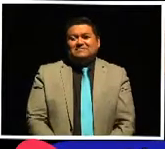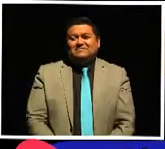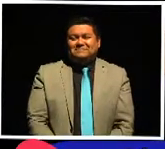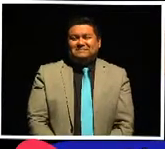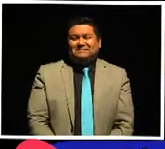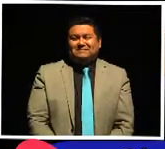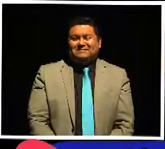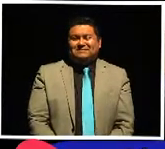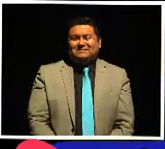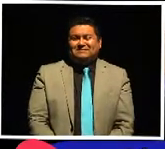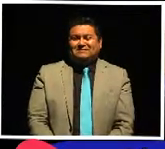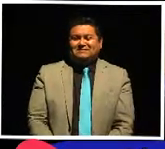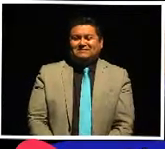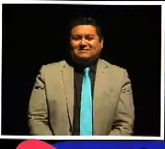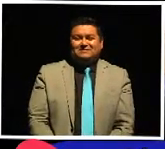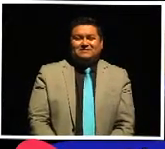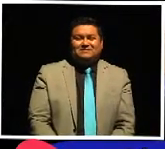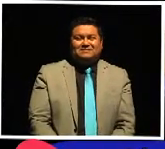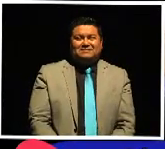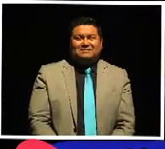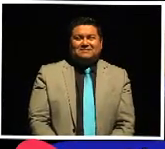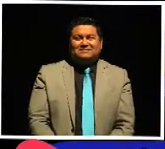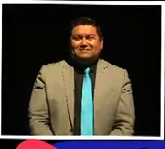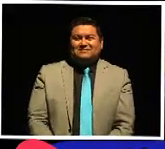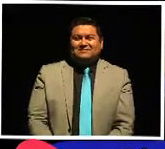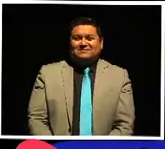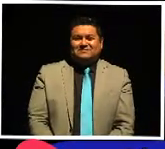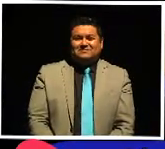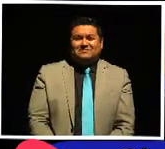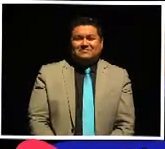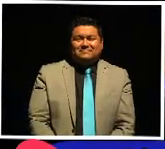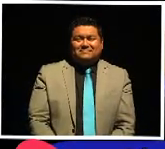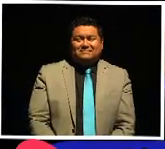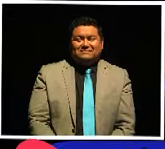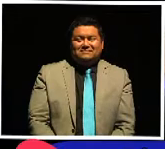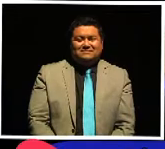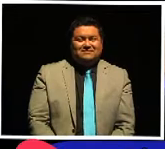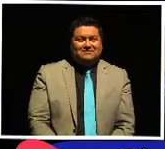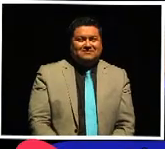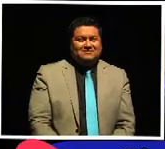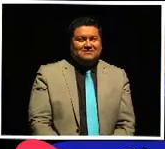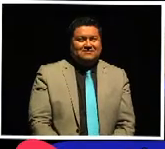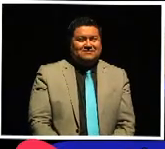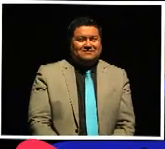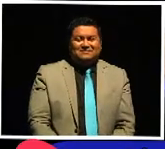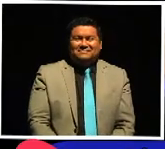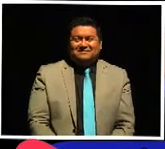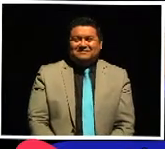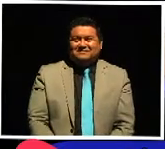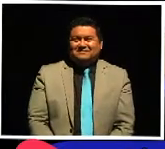de pendrive y todo lo demás, así que vamos a ver si se logra conectar la presentación entonces. ¿Sí?